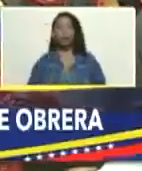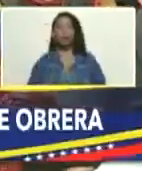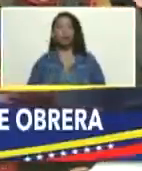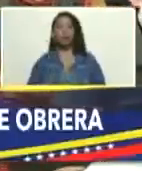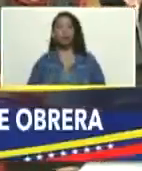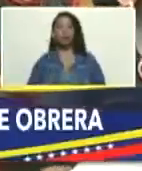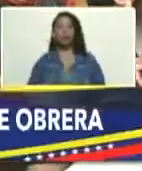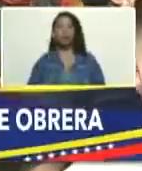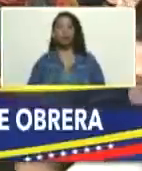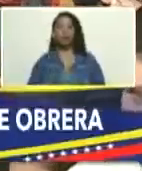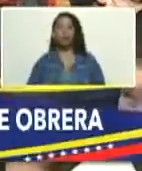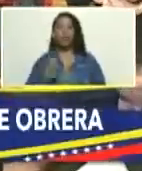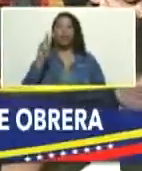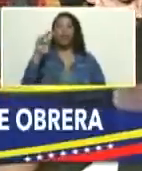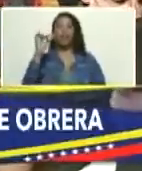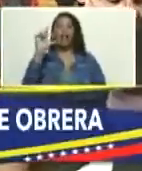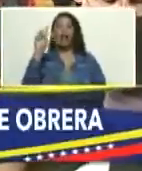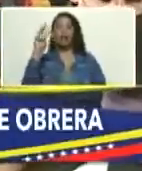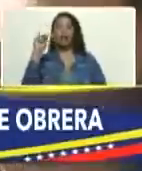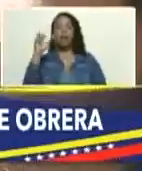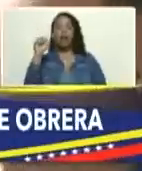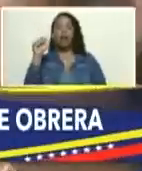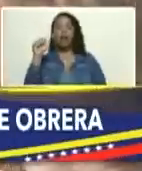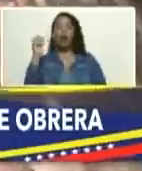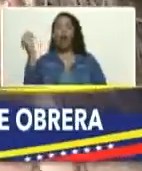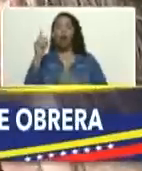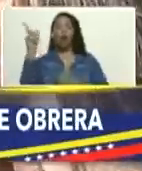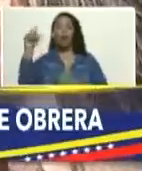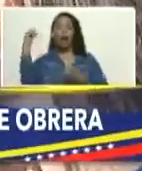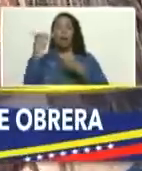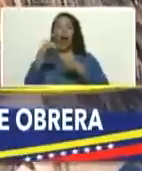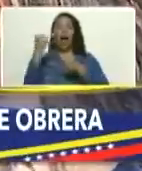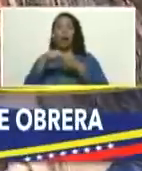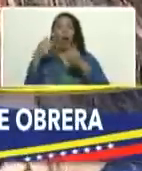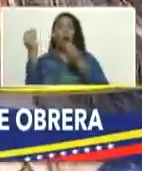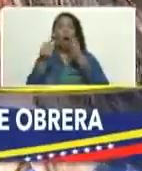de Cabima. ¿Cómo está Cabima, Pacheco?